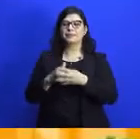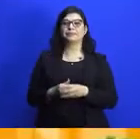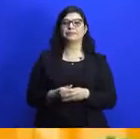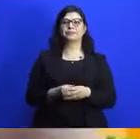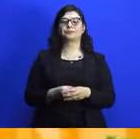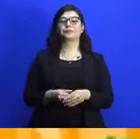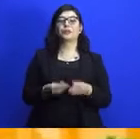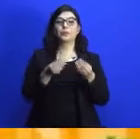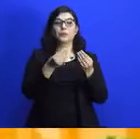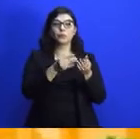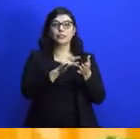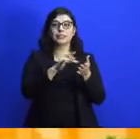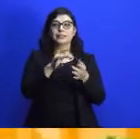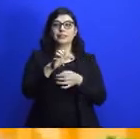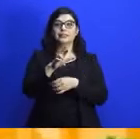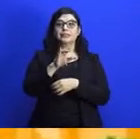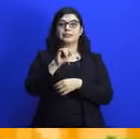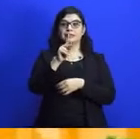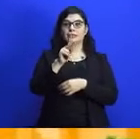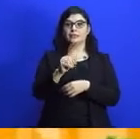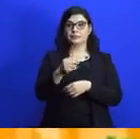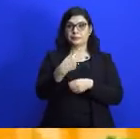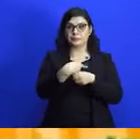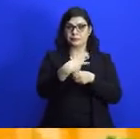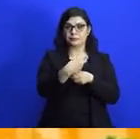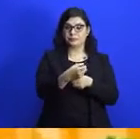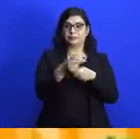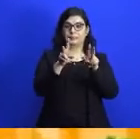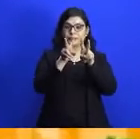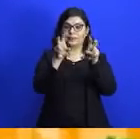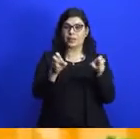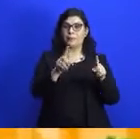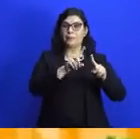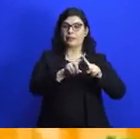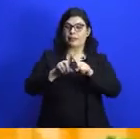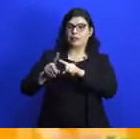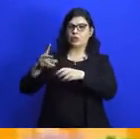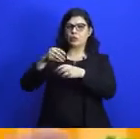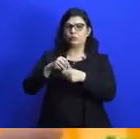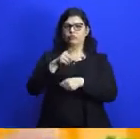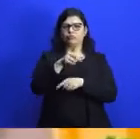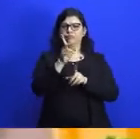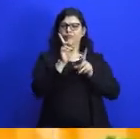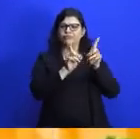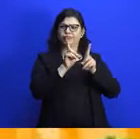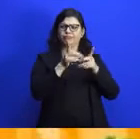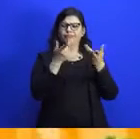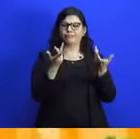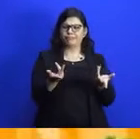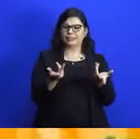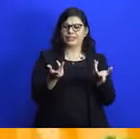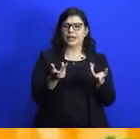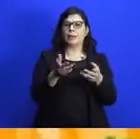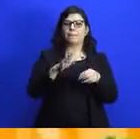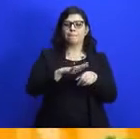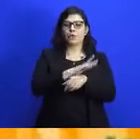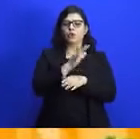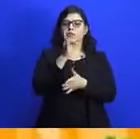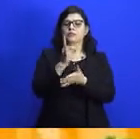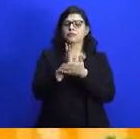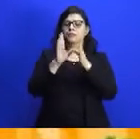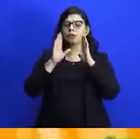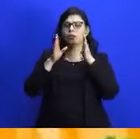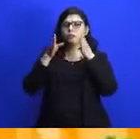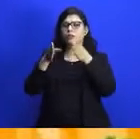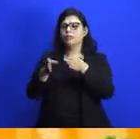Muchísimas gracias, Erika, por esta invitación. Cuando hablamos de diversidad e inclusión, tal vez te preguntes por qué nuestras acciones suelen focalizarse en